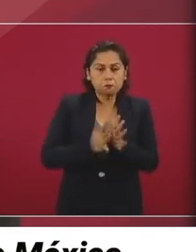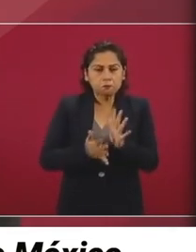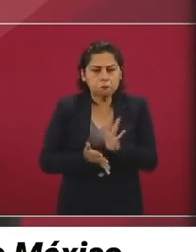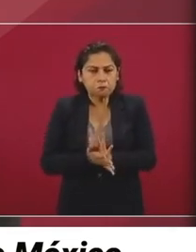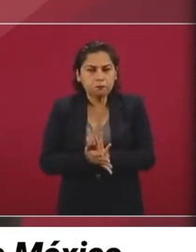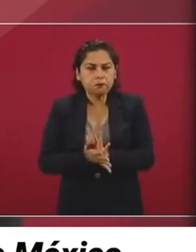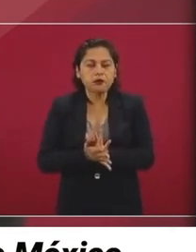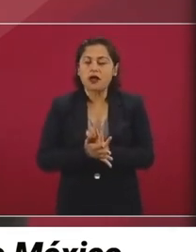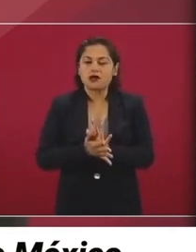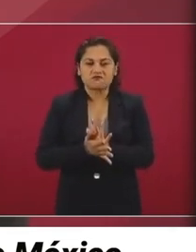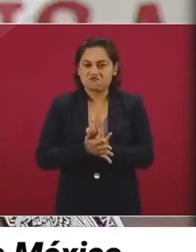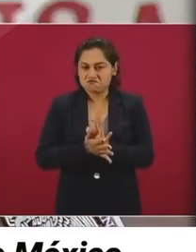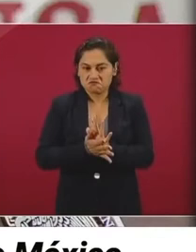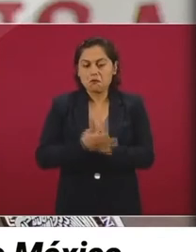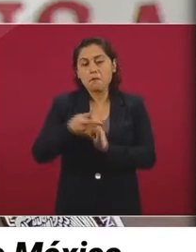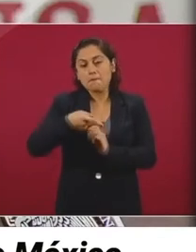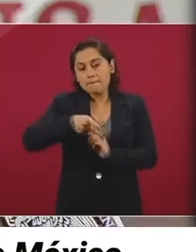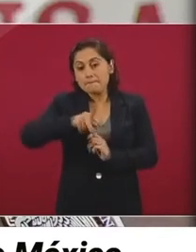impunidad.